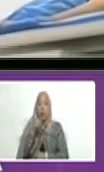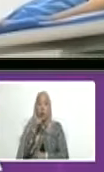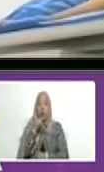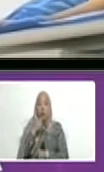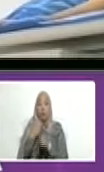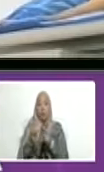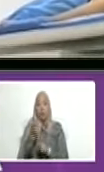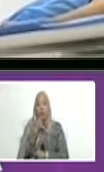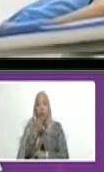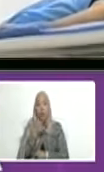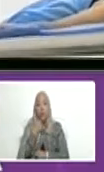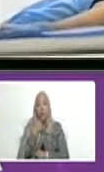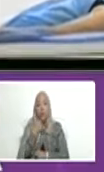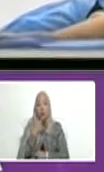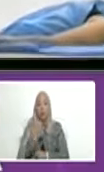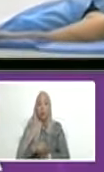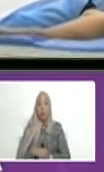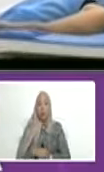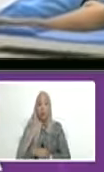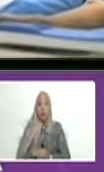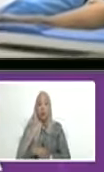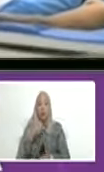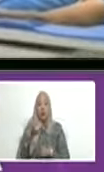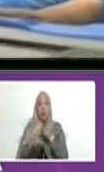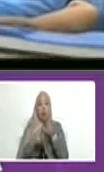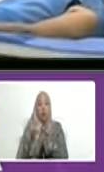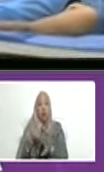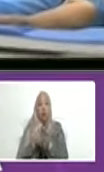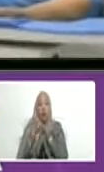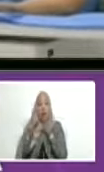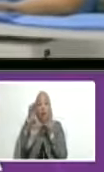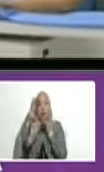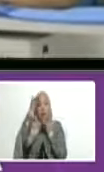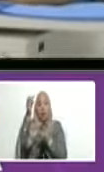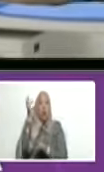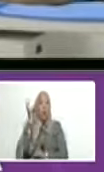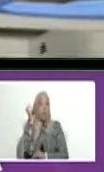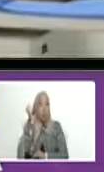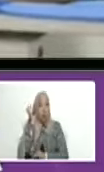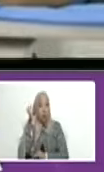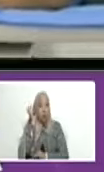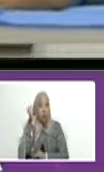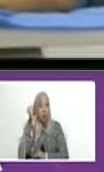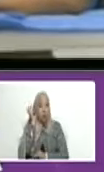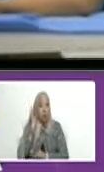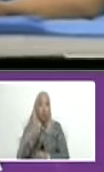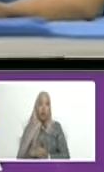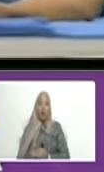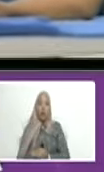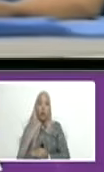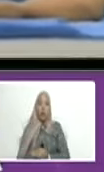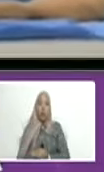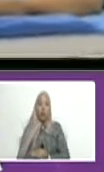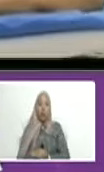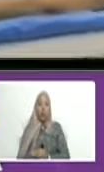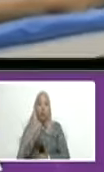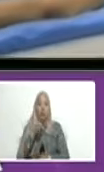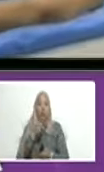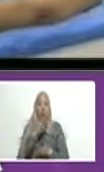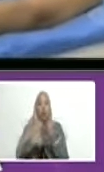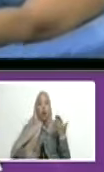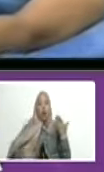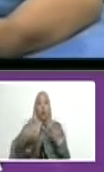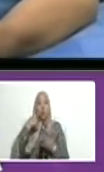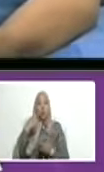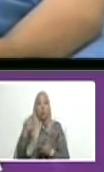es muy hermoso hacerlo cuando se trata de atender a la mujer. Compañera vicepresidenta